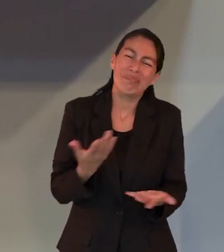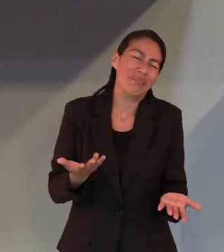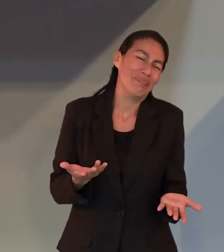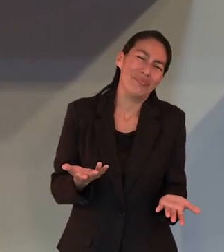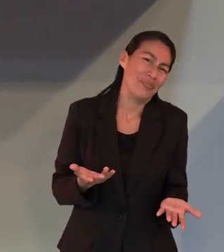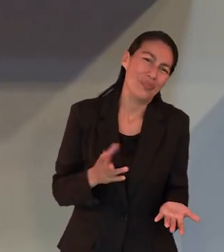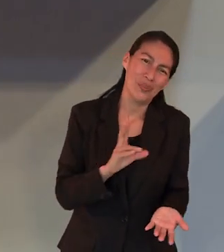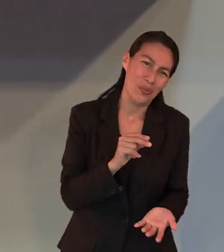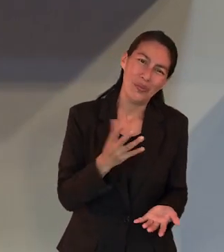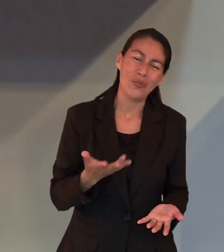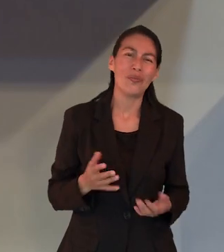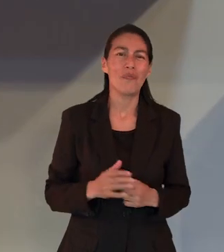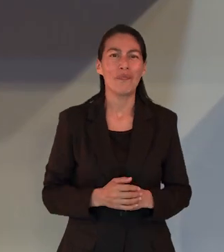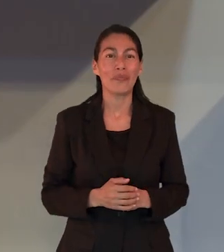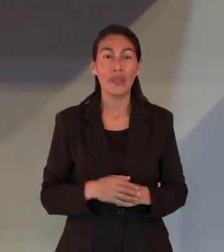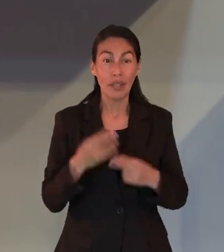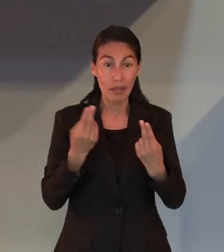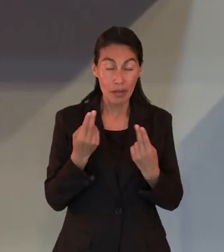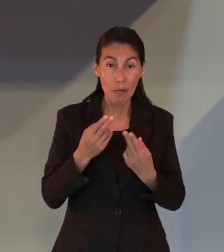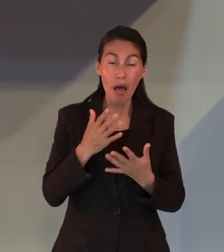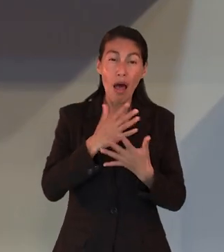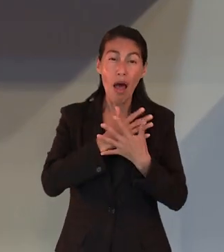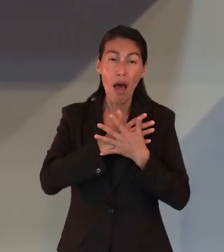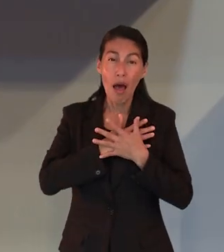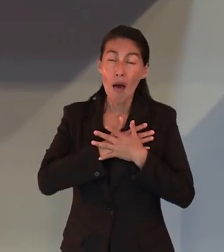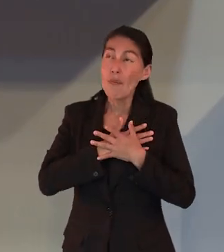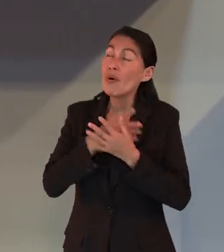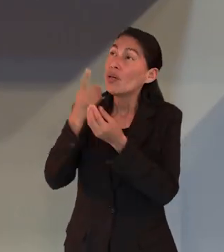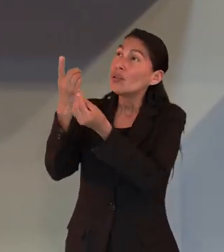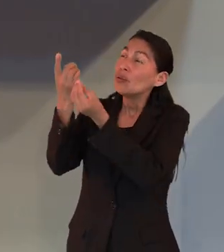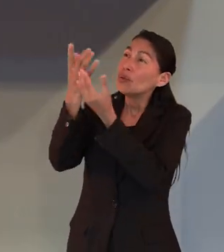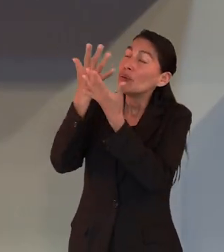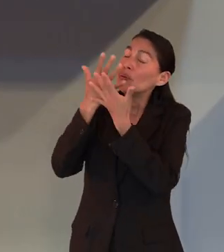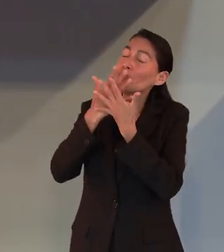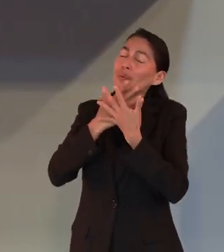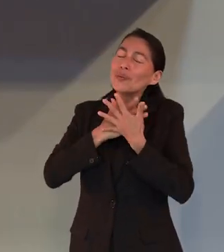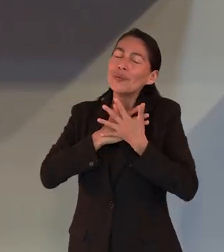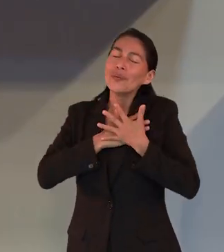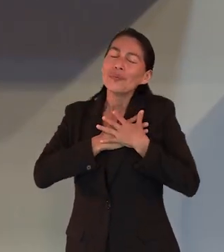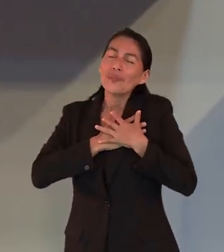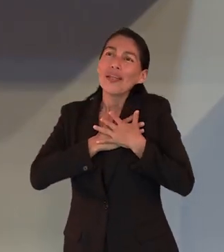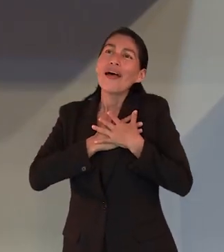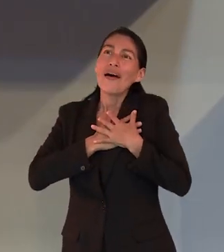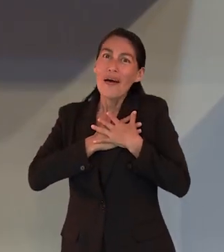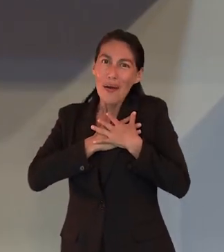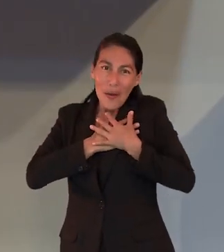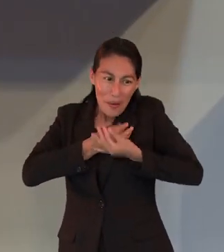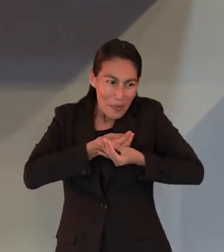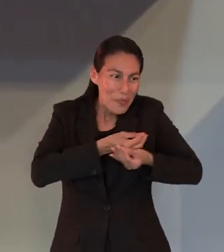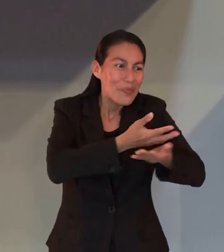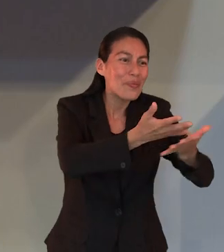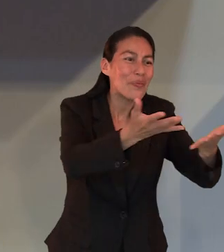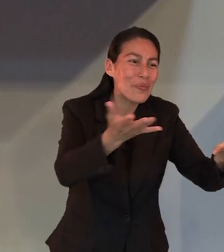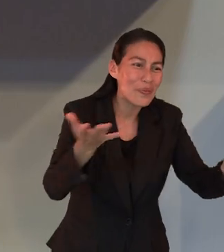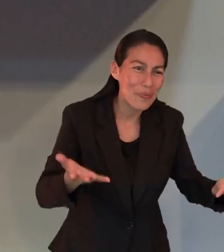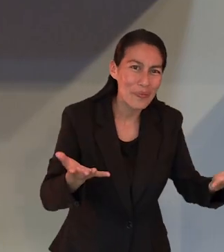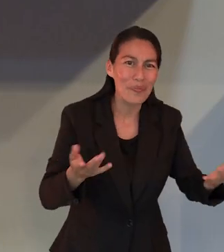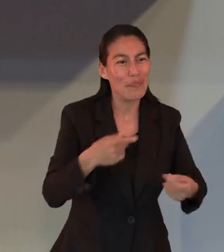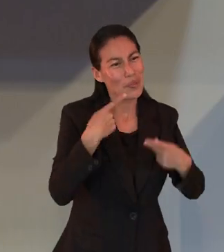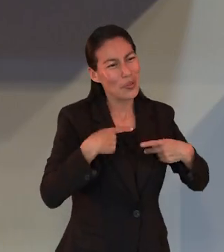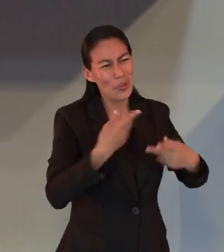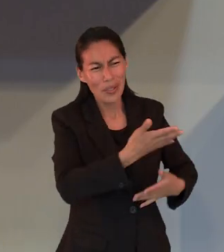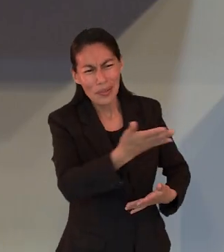nosotros reproducir ese amor que hemos recibido de él, y ahora, al haberlo recibido,